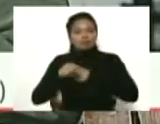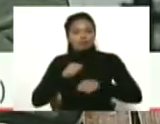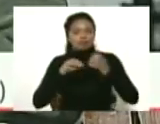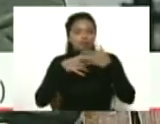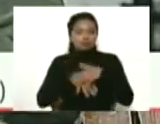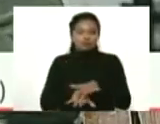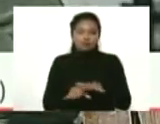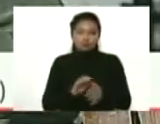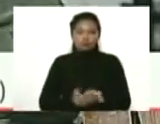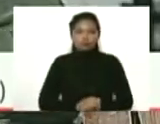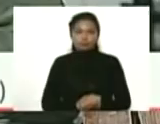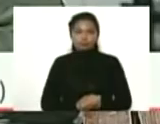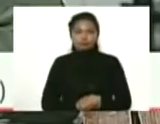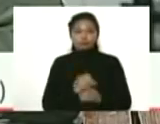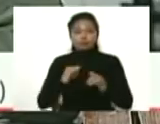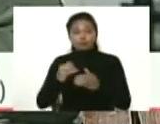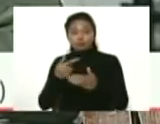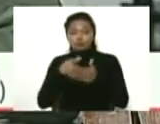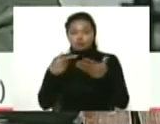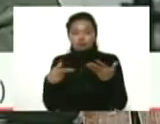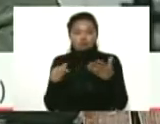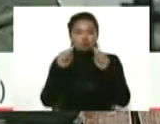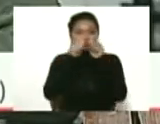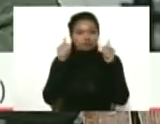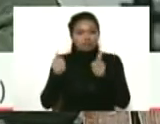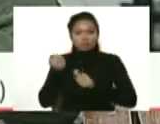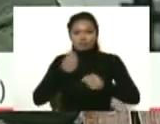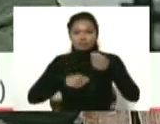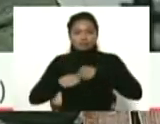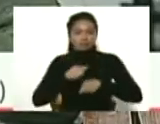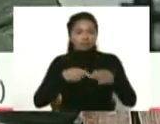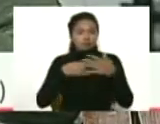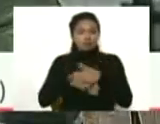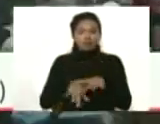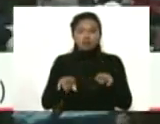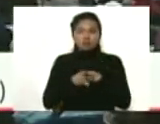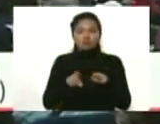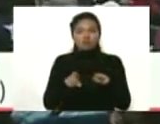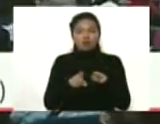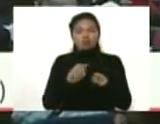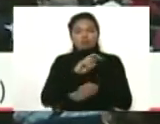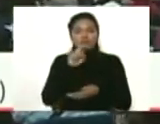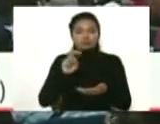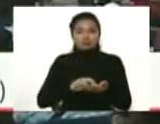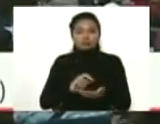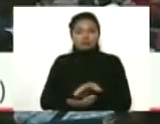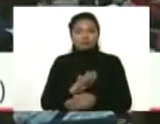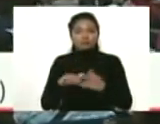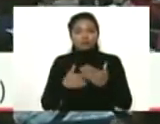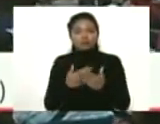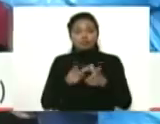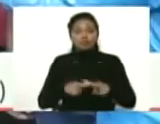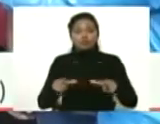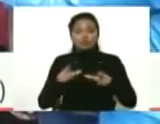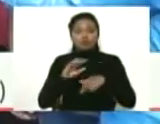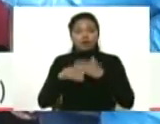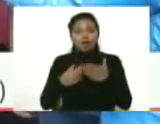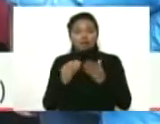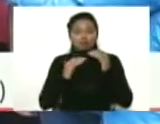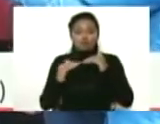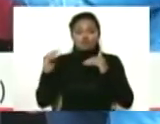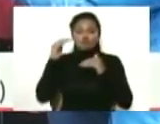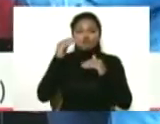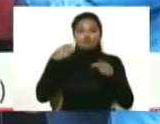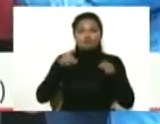integral, y estás a su vez con el resto del sistema defensivo integral, integral de la nación, hasta las regiones, hasta el máximo